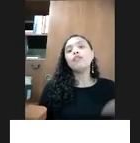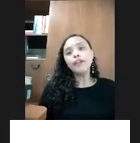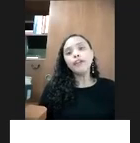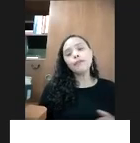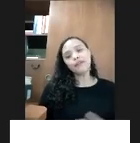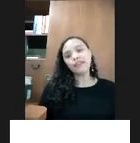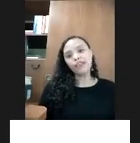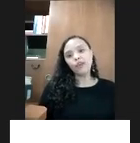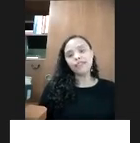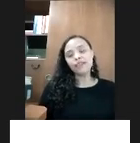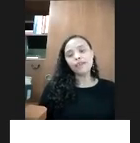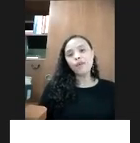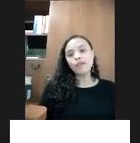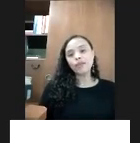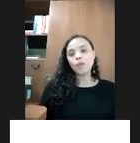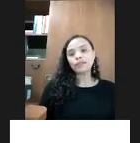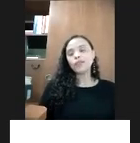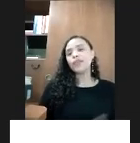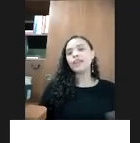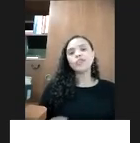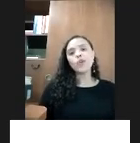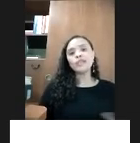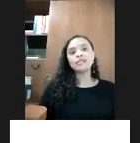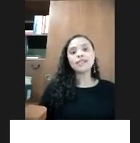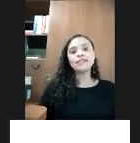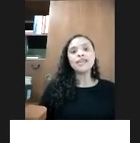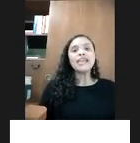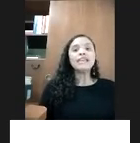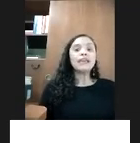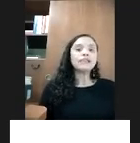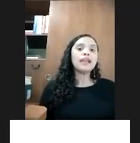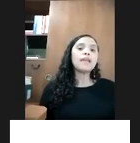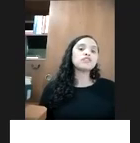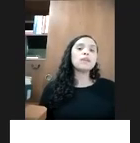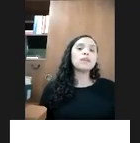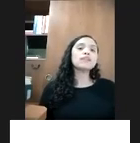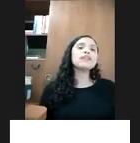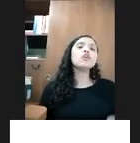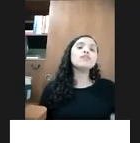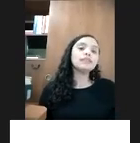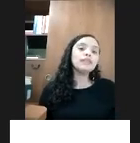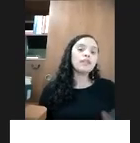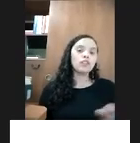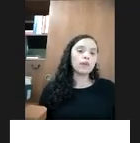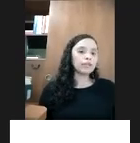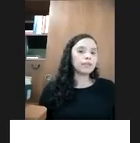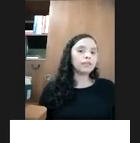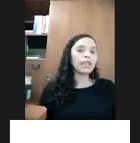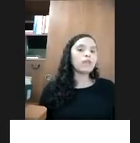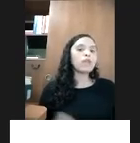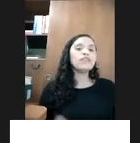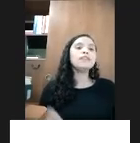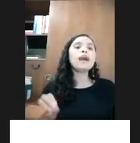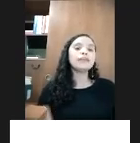a un fenómeno que desde Convite hemos venido documentando desde el año 2016, y es que las personas mayores se han ido convirtiendo paulatinamente en